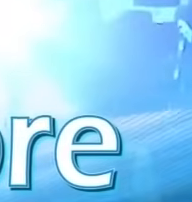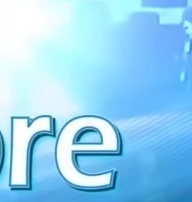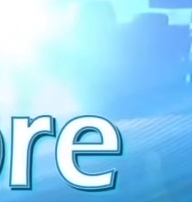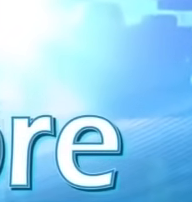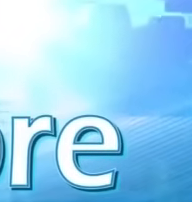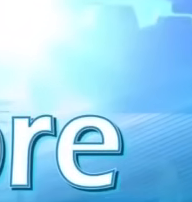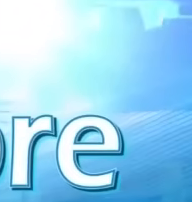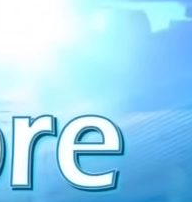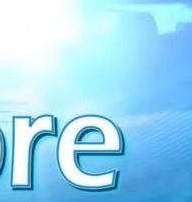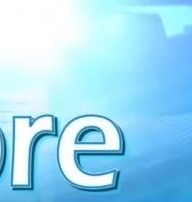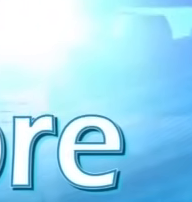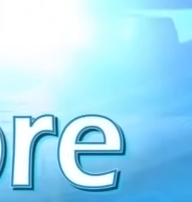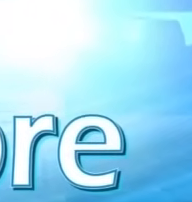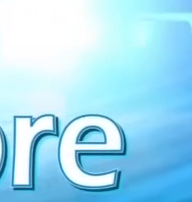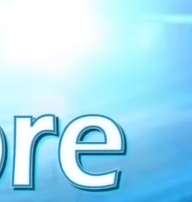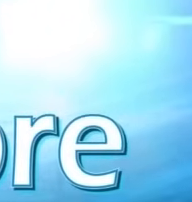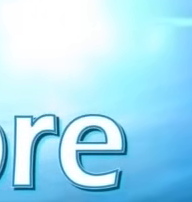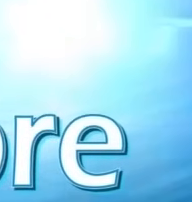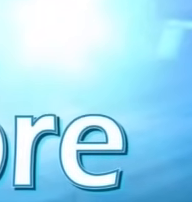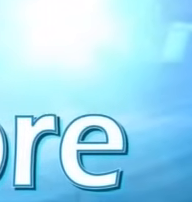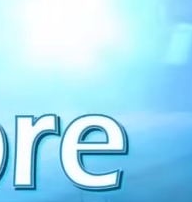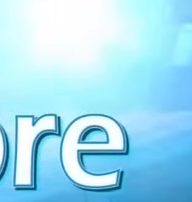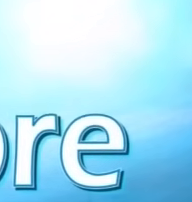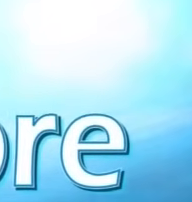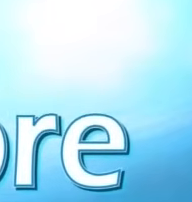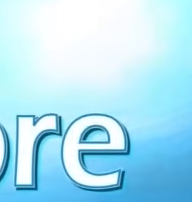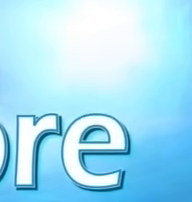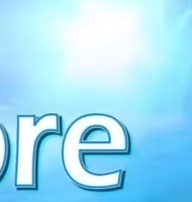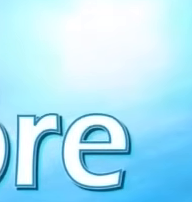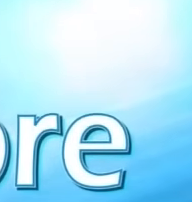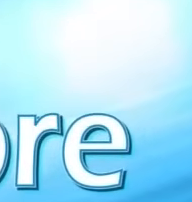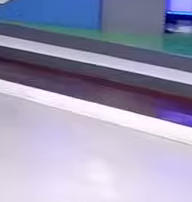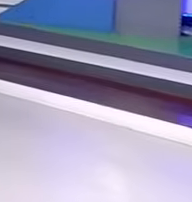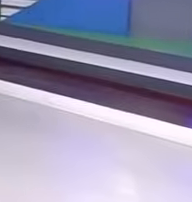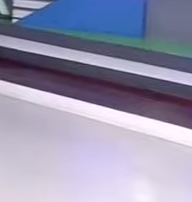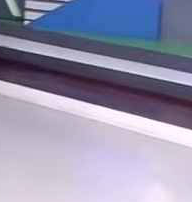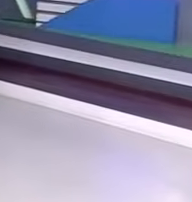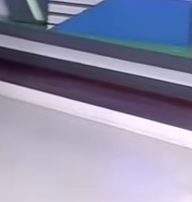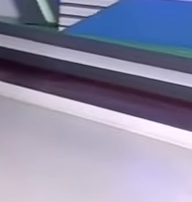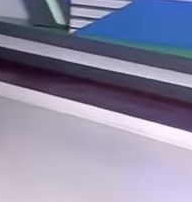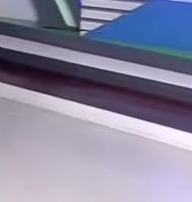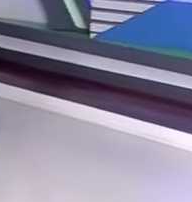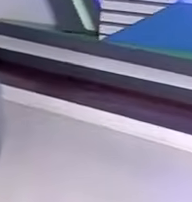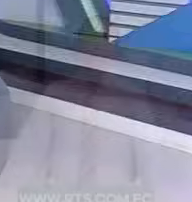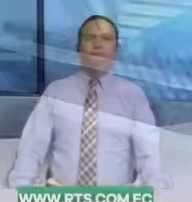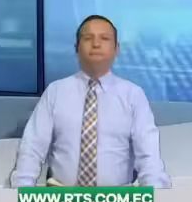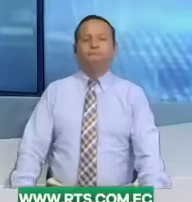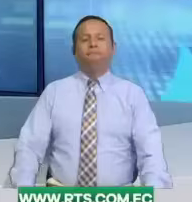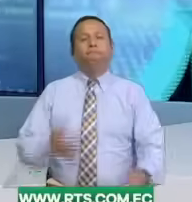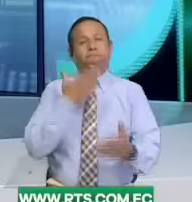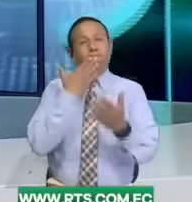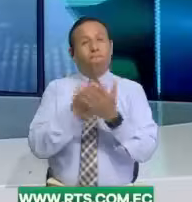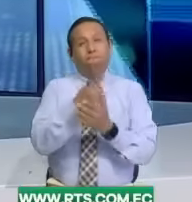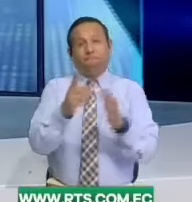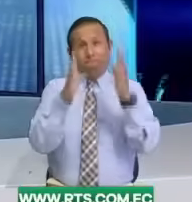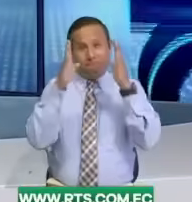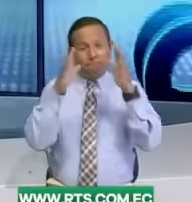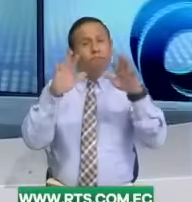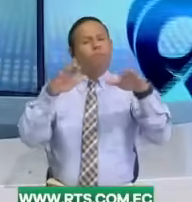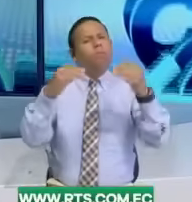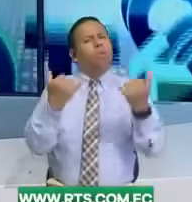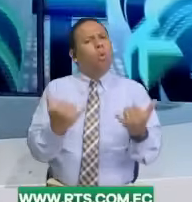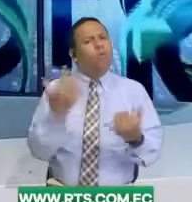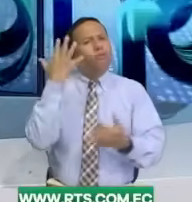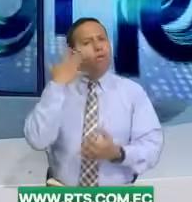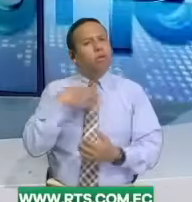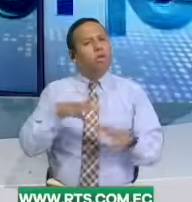arrullar en jardín te convertiste, soberano. Permanecer en nuestra sintonía. Este 9 de octubre, el